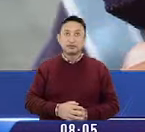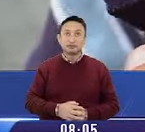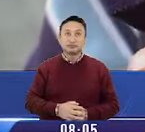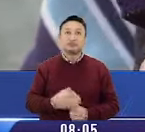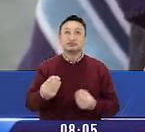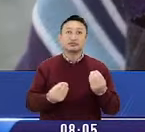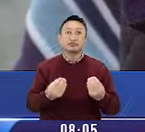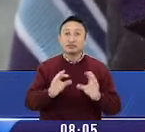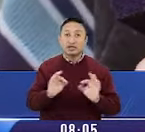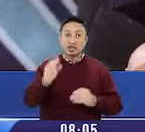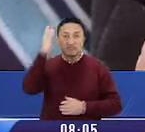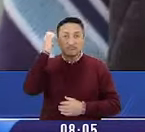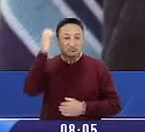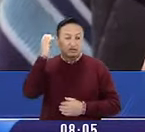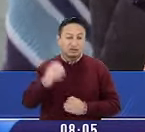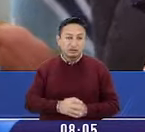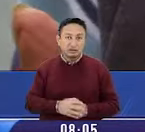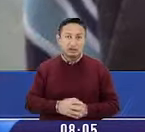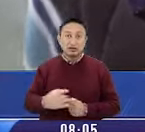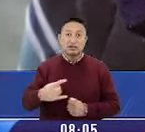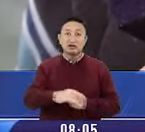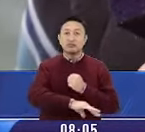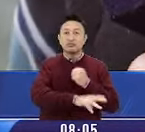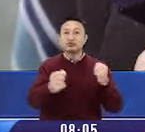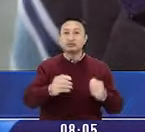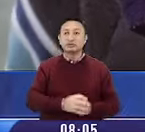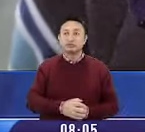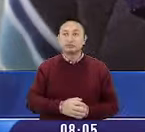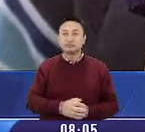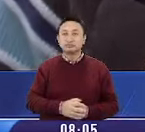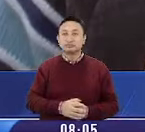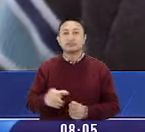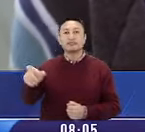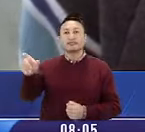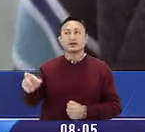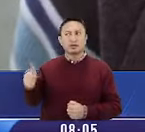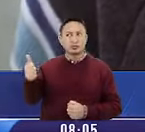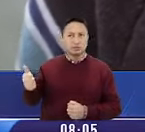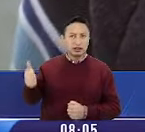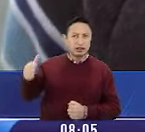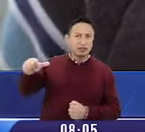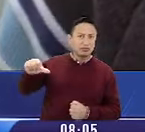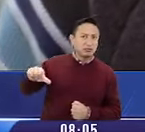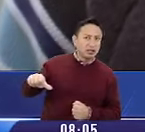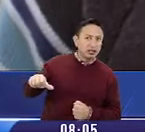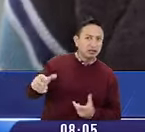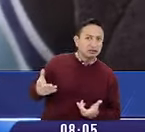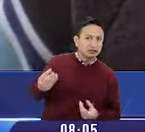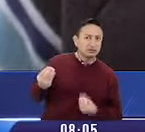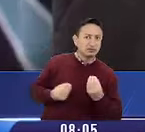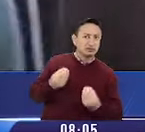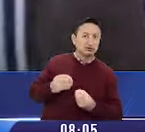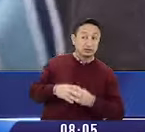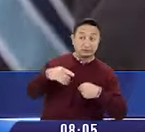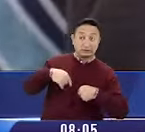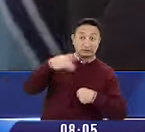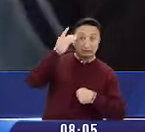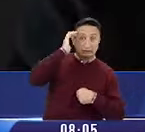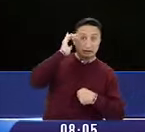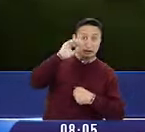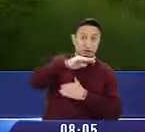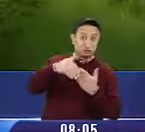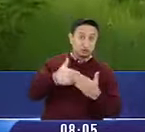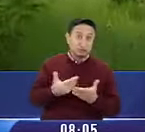tener qué hacer. Entonces, ¿cómo se llama?, no sabemos si la gente es buena, la gente es mala. Entonces, una preocupación para todo el